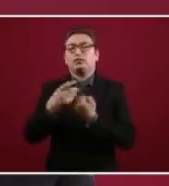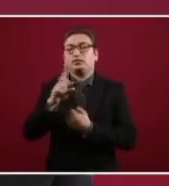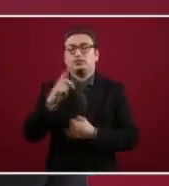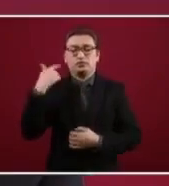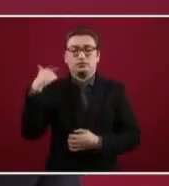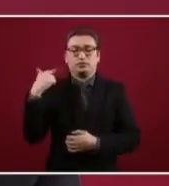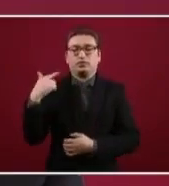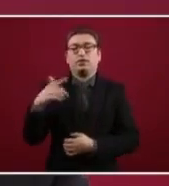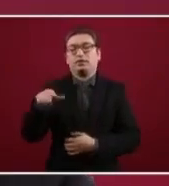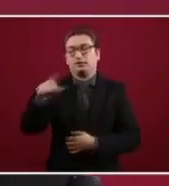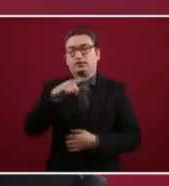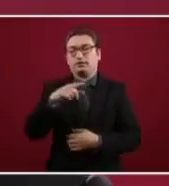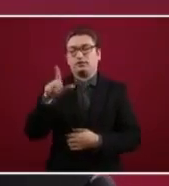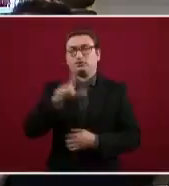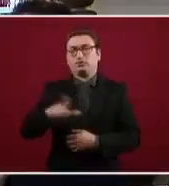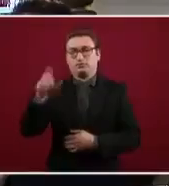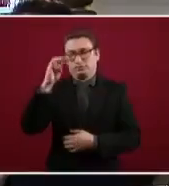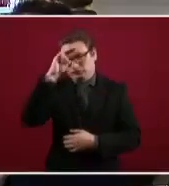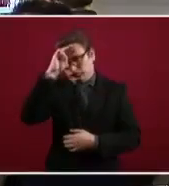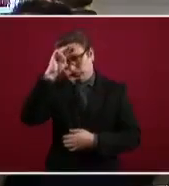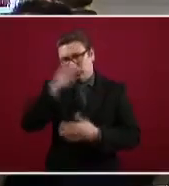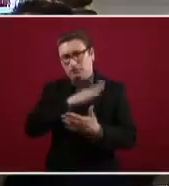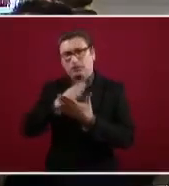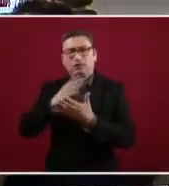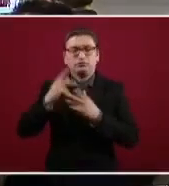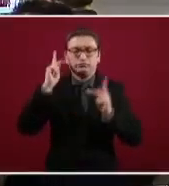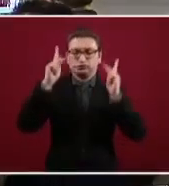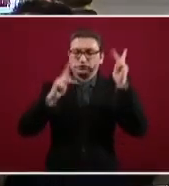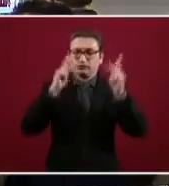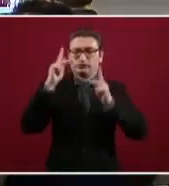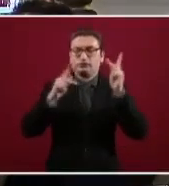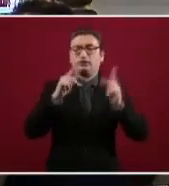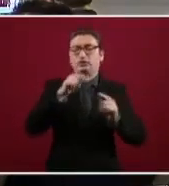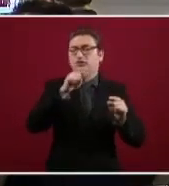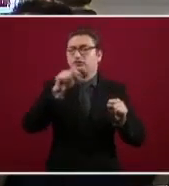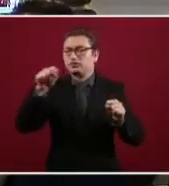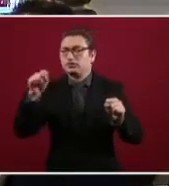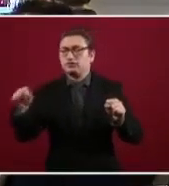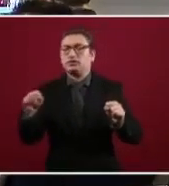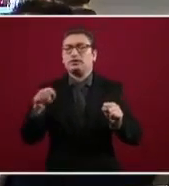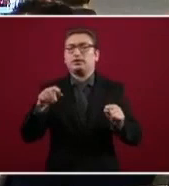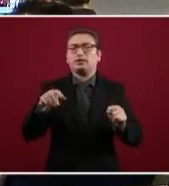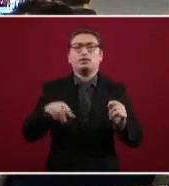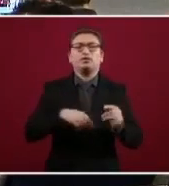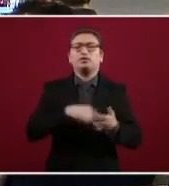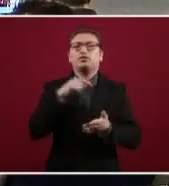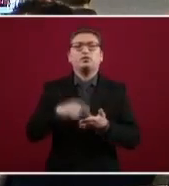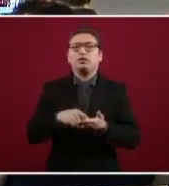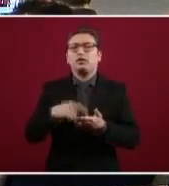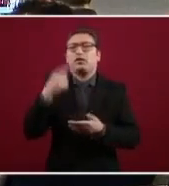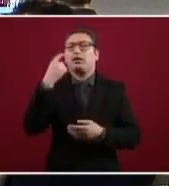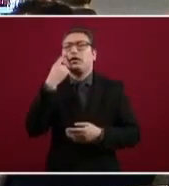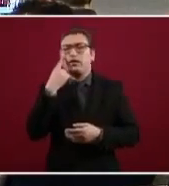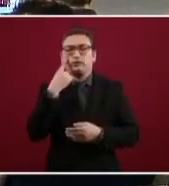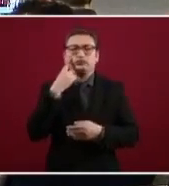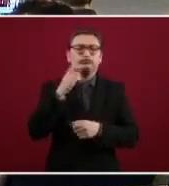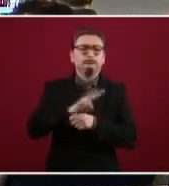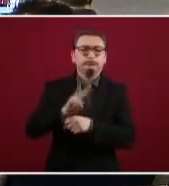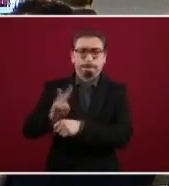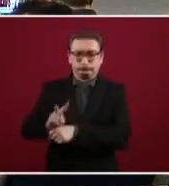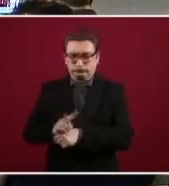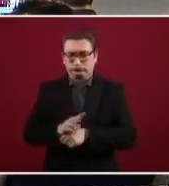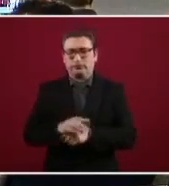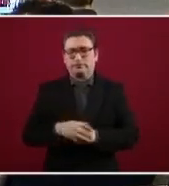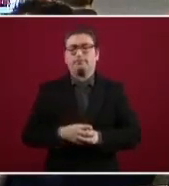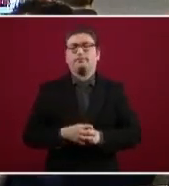y el lunes en monterrey en establecimientos que están participando en el programa y que estaremos también de la